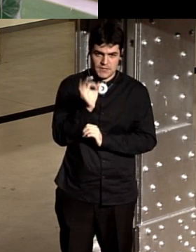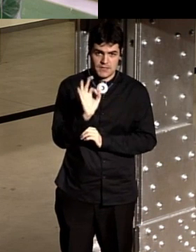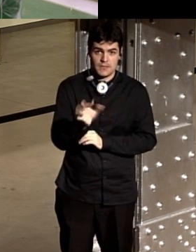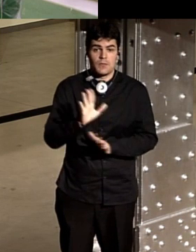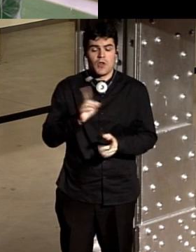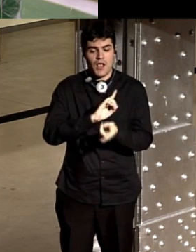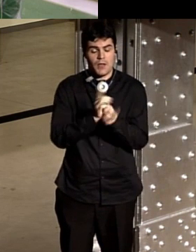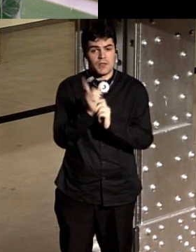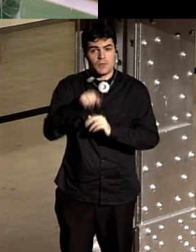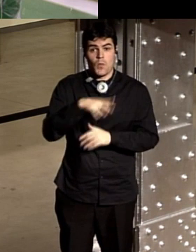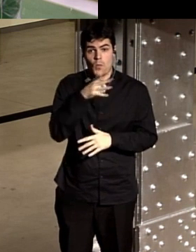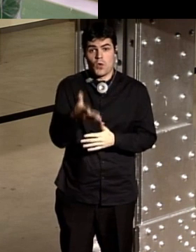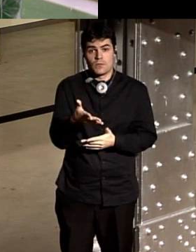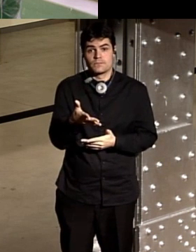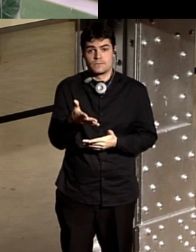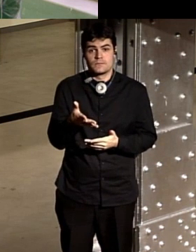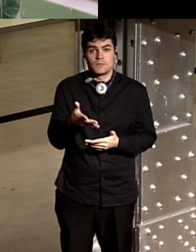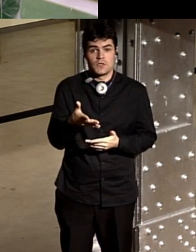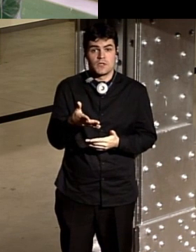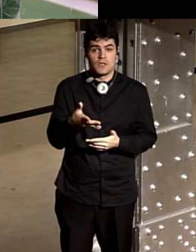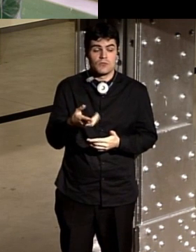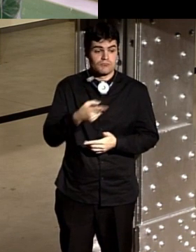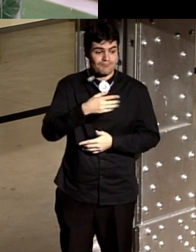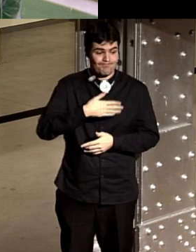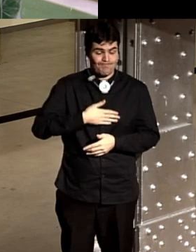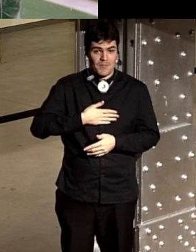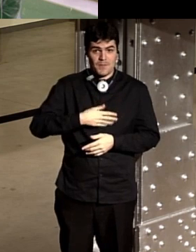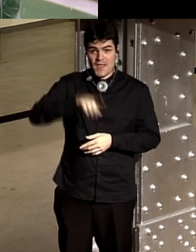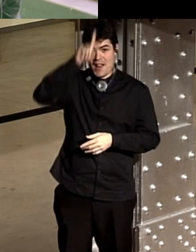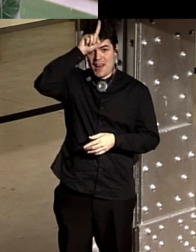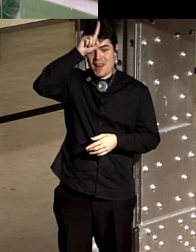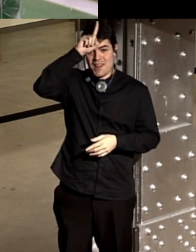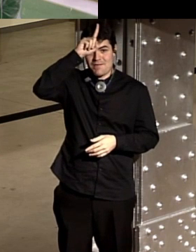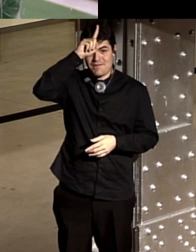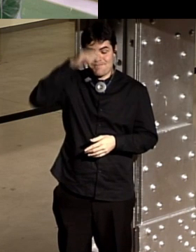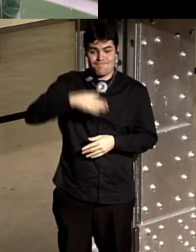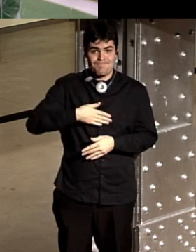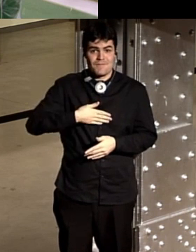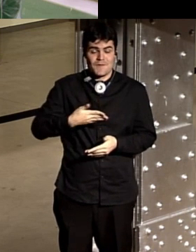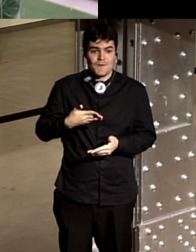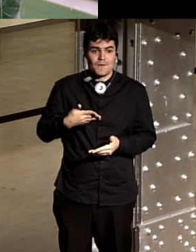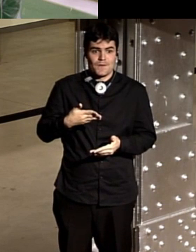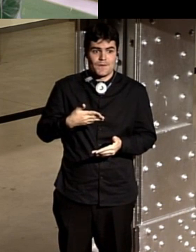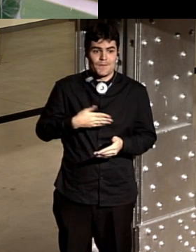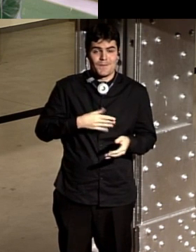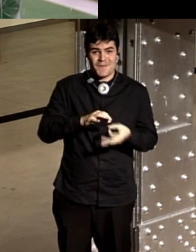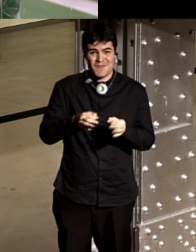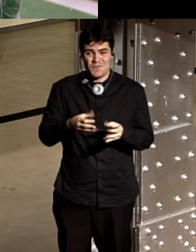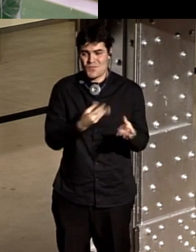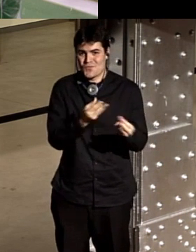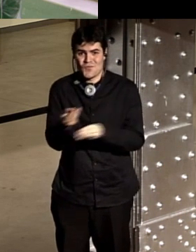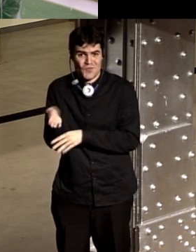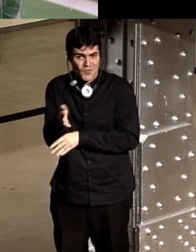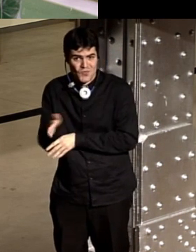porque por lo que me pasó en Libia, que murieron muchos de mis amigos, al